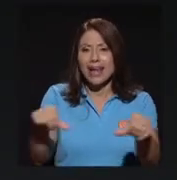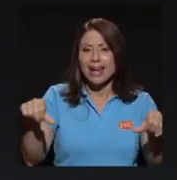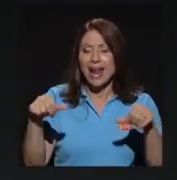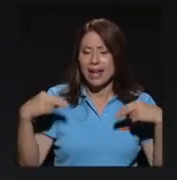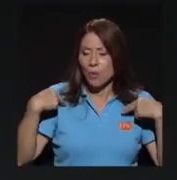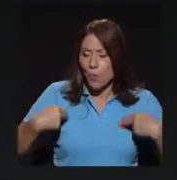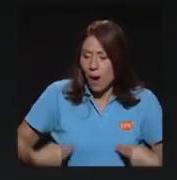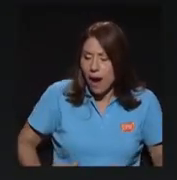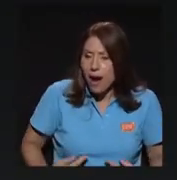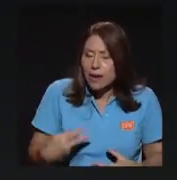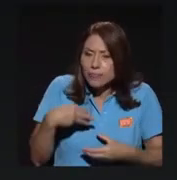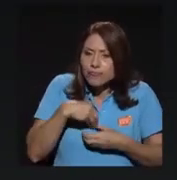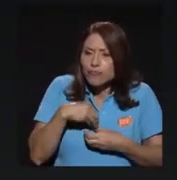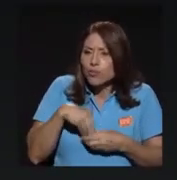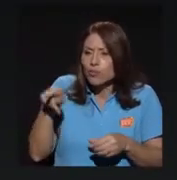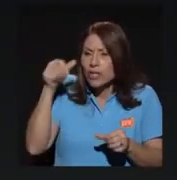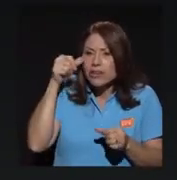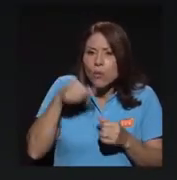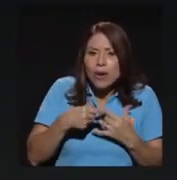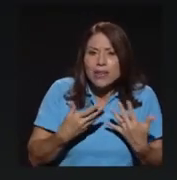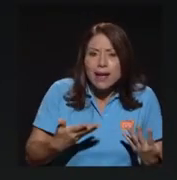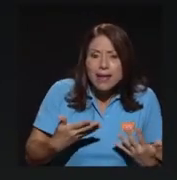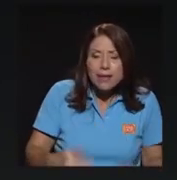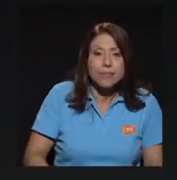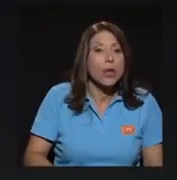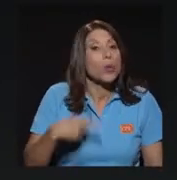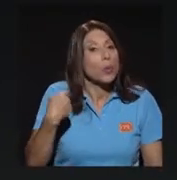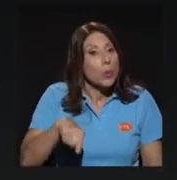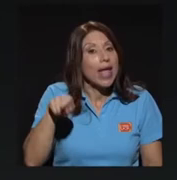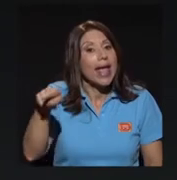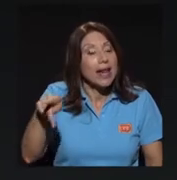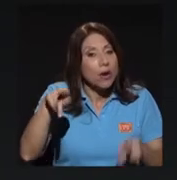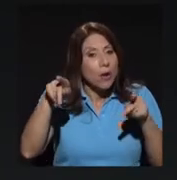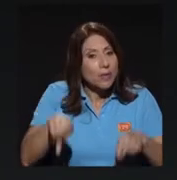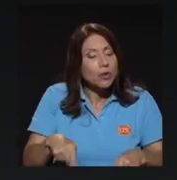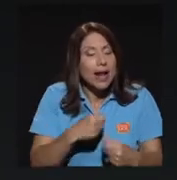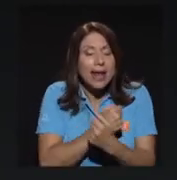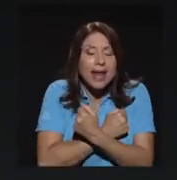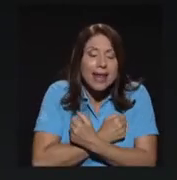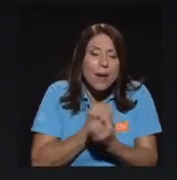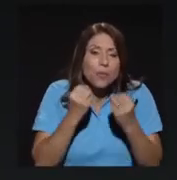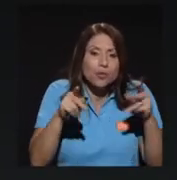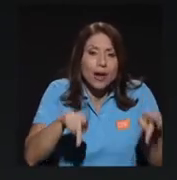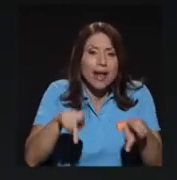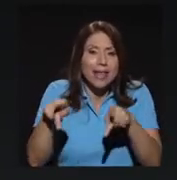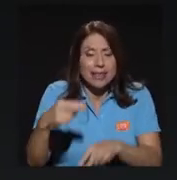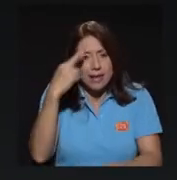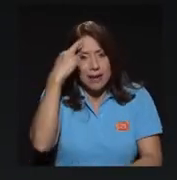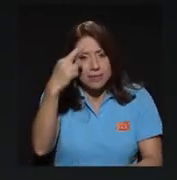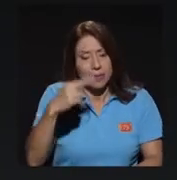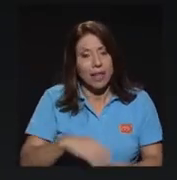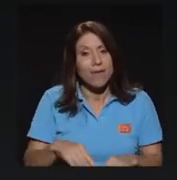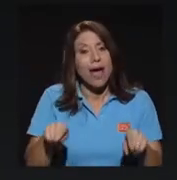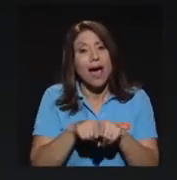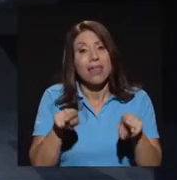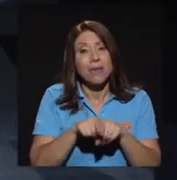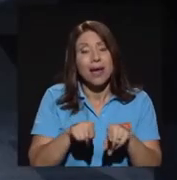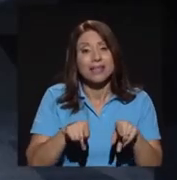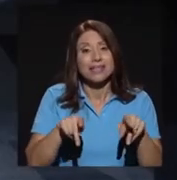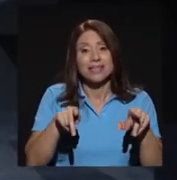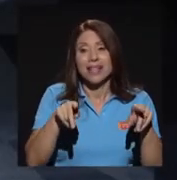recuerdo bueno era una persona que quería mucho la gente y la respetaba además en una persona que la gente no lo